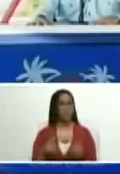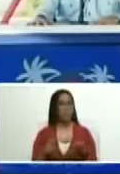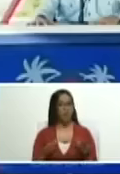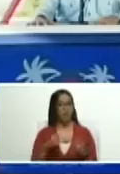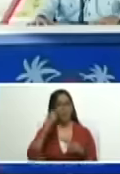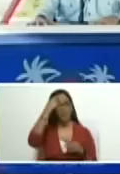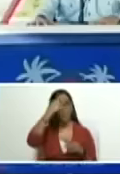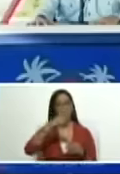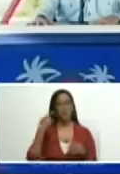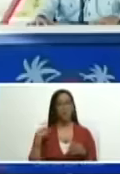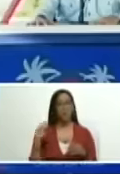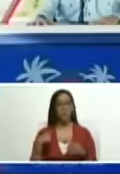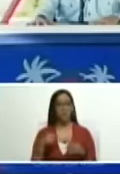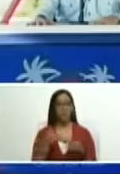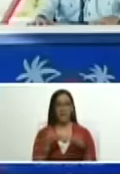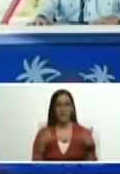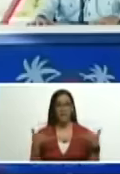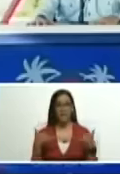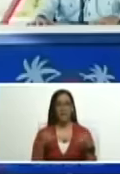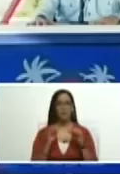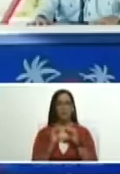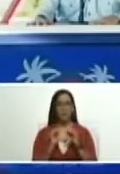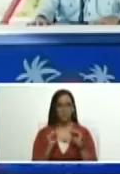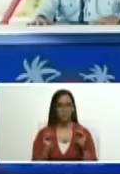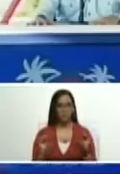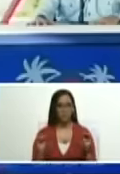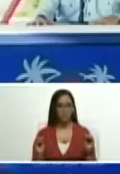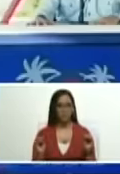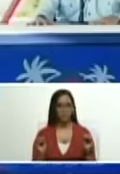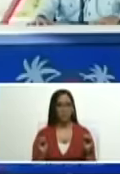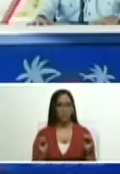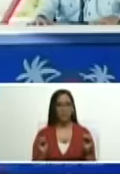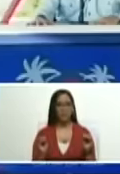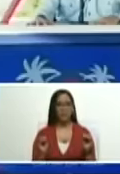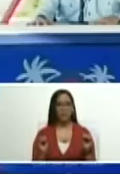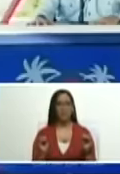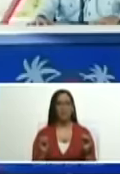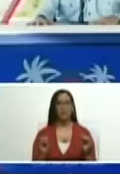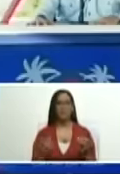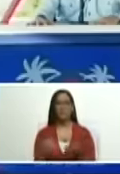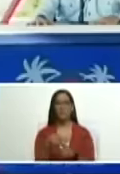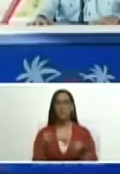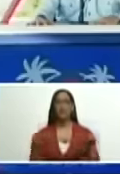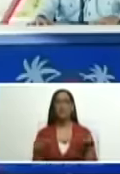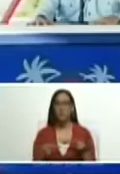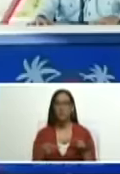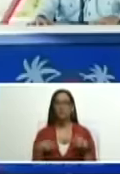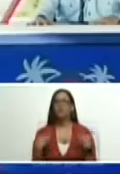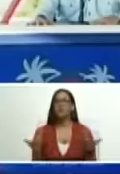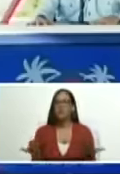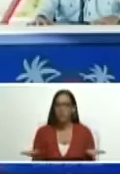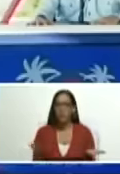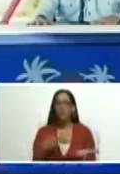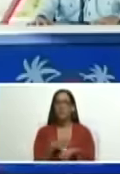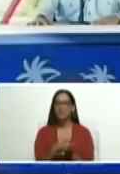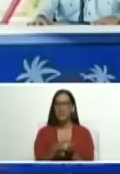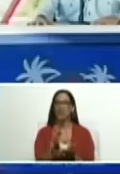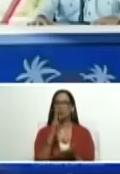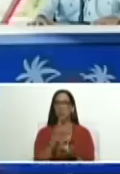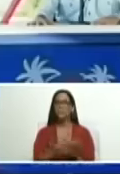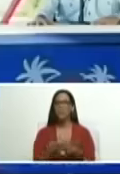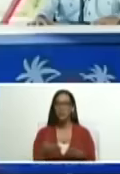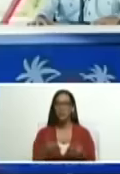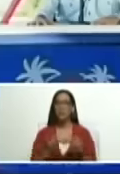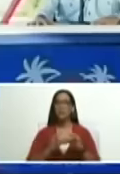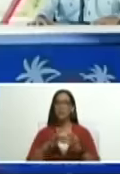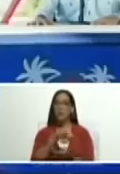pueblo tiene una línea para reportarnos y denunciar situaciones, ¿qué hubiera pasado con esos 2 millones de